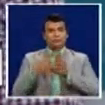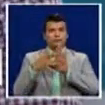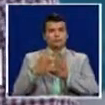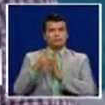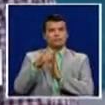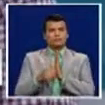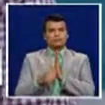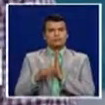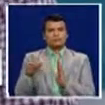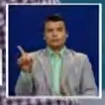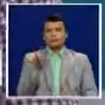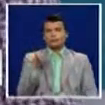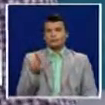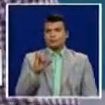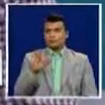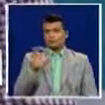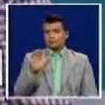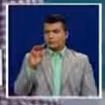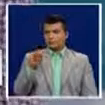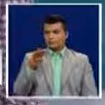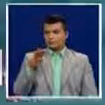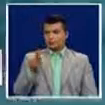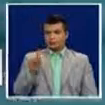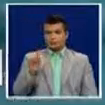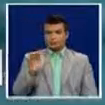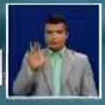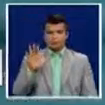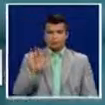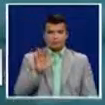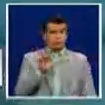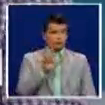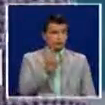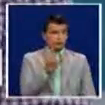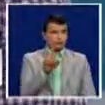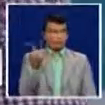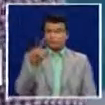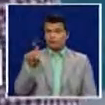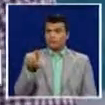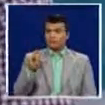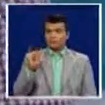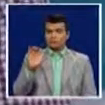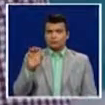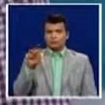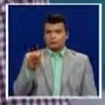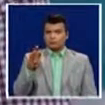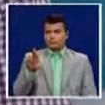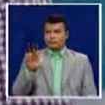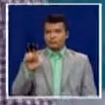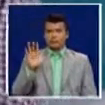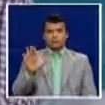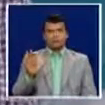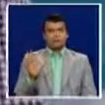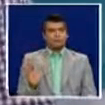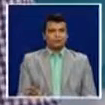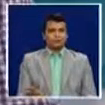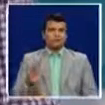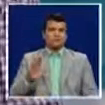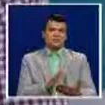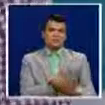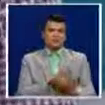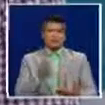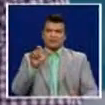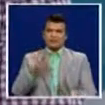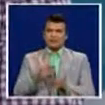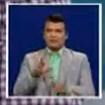el programa Siembra. Es un nuevo programa. Siembra. No La Siembra. No, Siembra. Oh, ya. Siembra, como el disco de Rubén Blades que fue